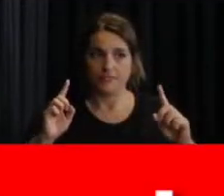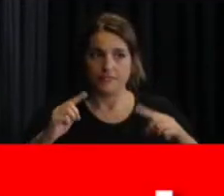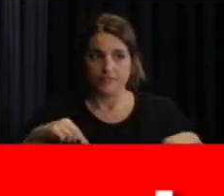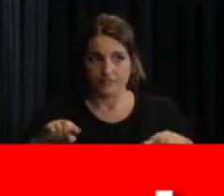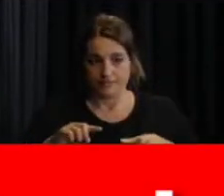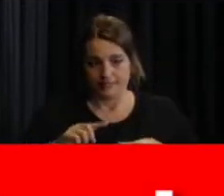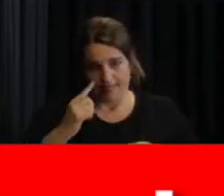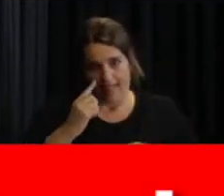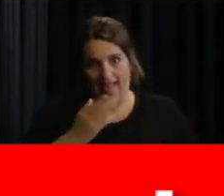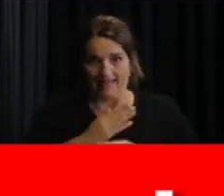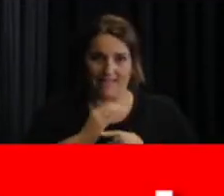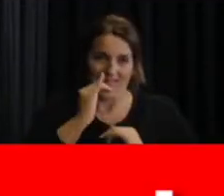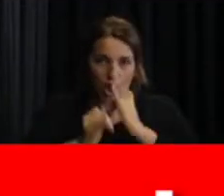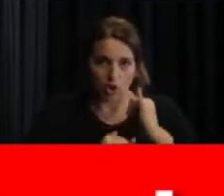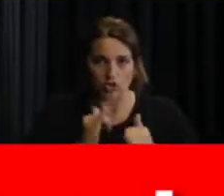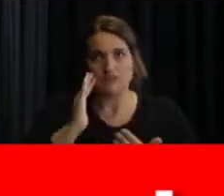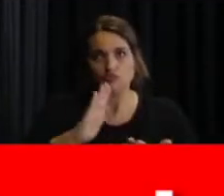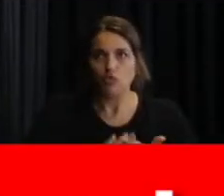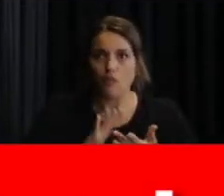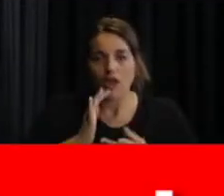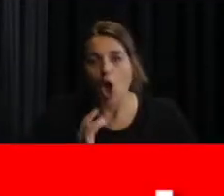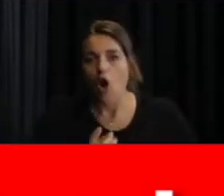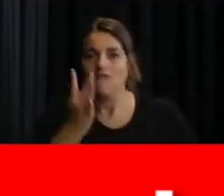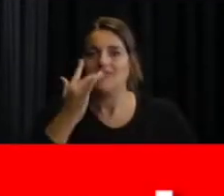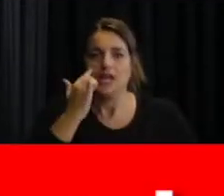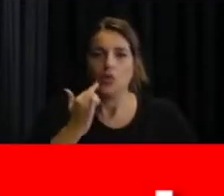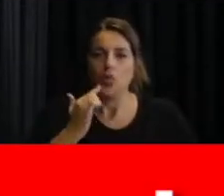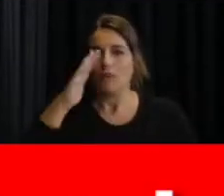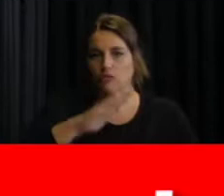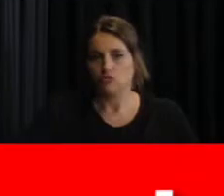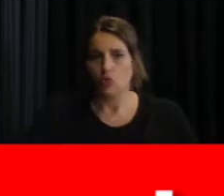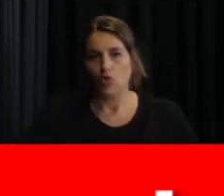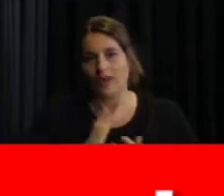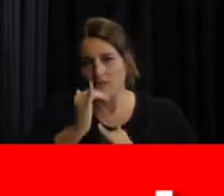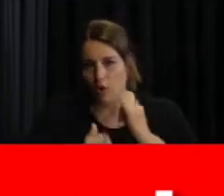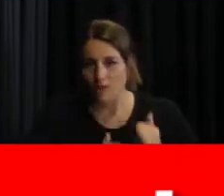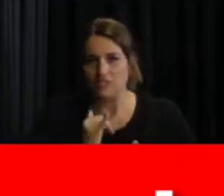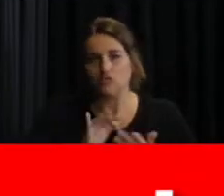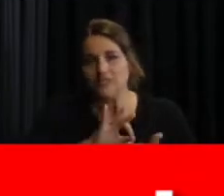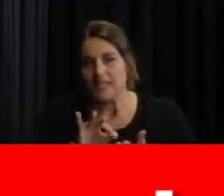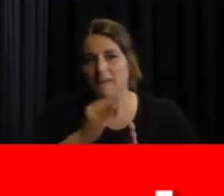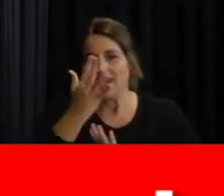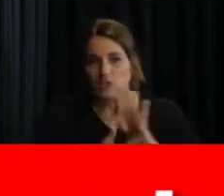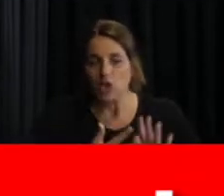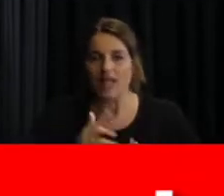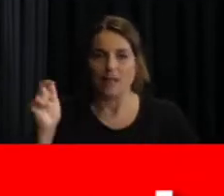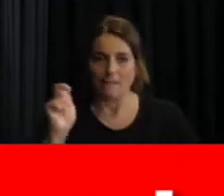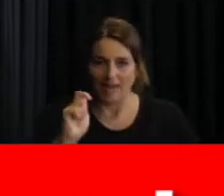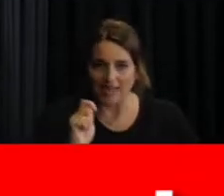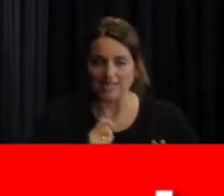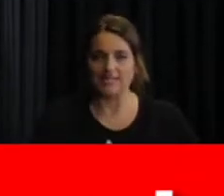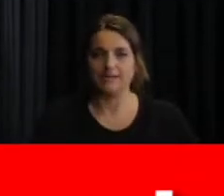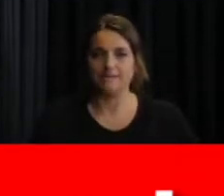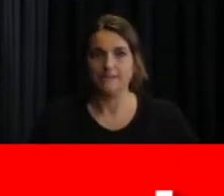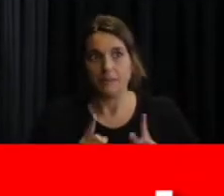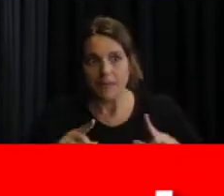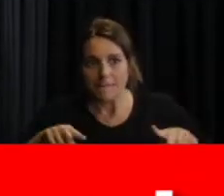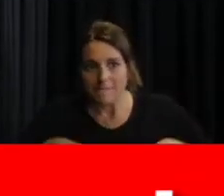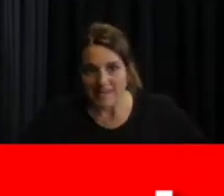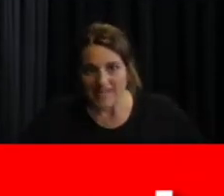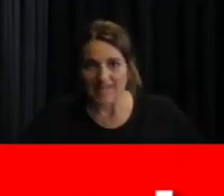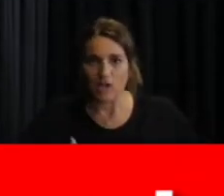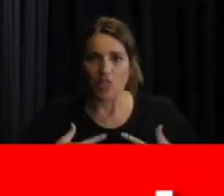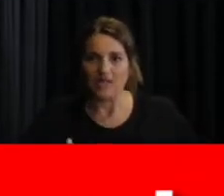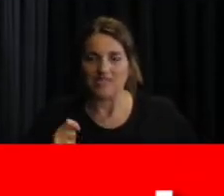qué tal como están otro programa de canal 15 sobre la situación de uruguay en este momento de pandemia lo que ayer se realizó una conferencia de